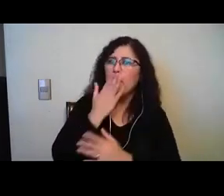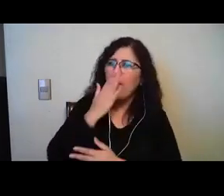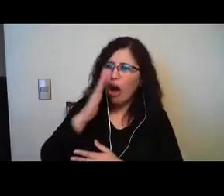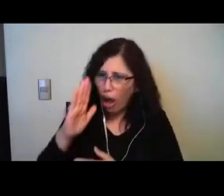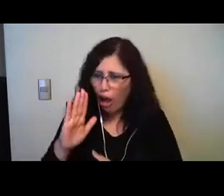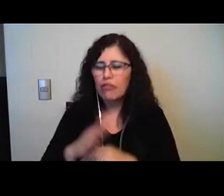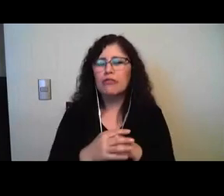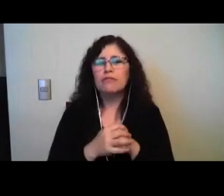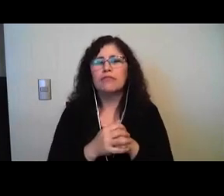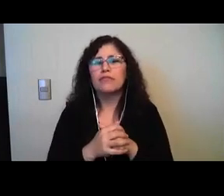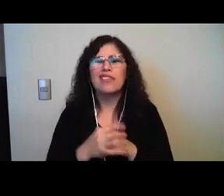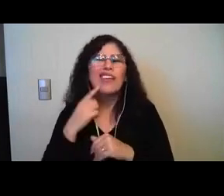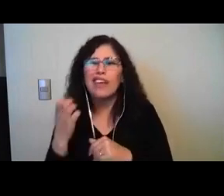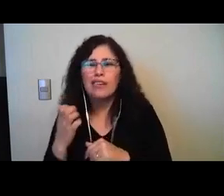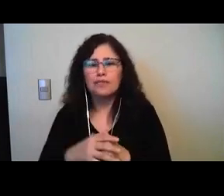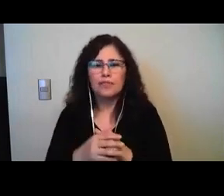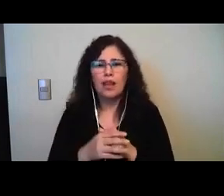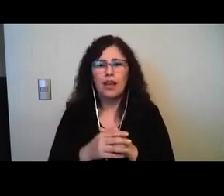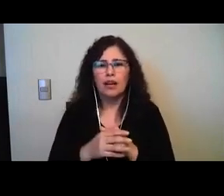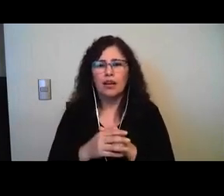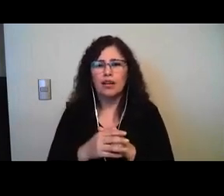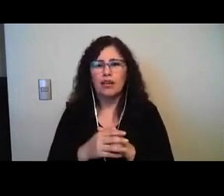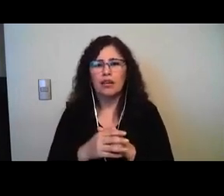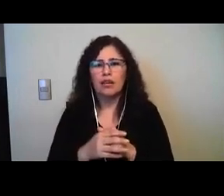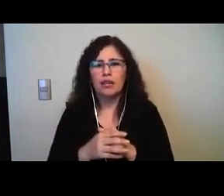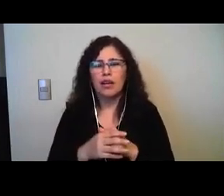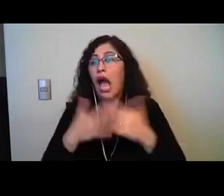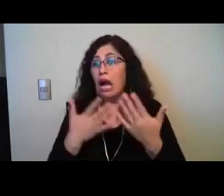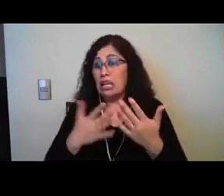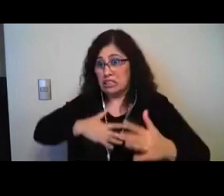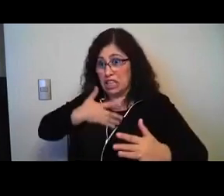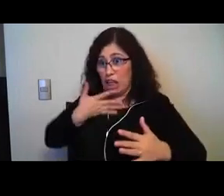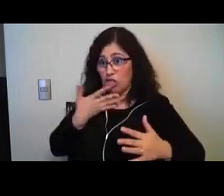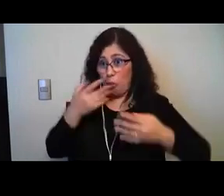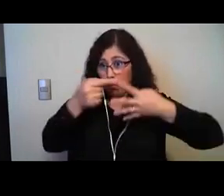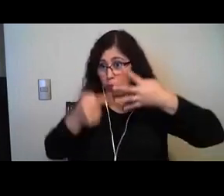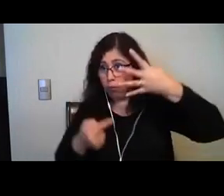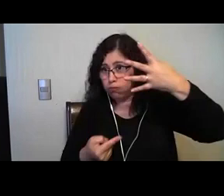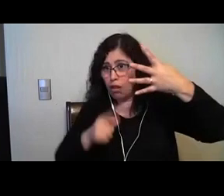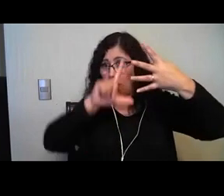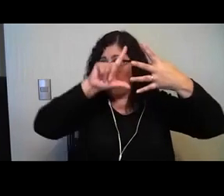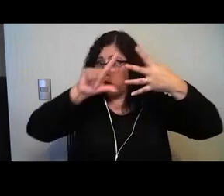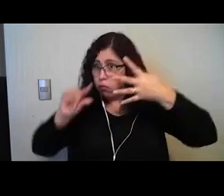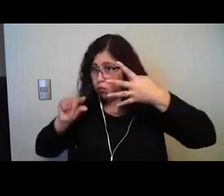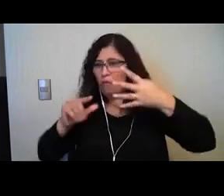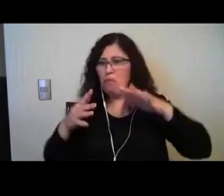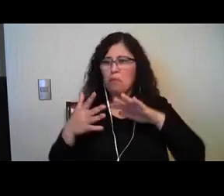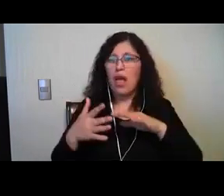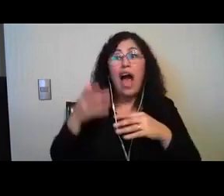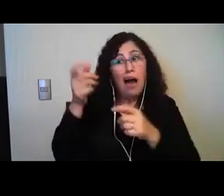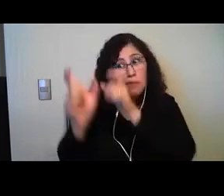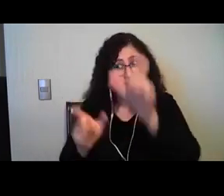mejoran la reducción significativamente de los síntomas en el 50% o más de los casos,